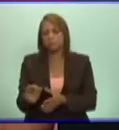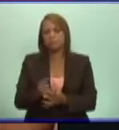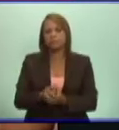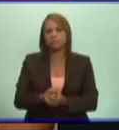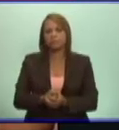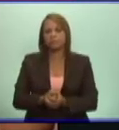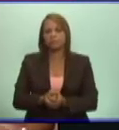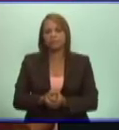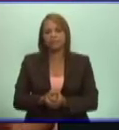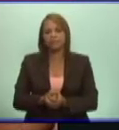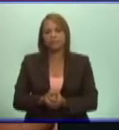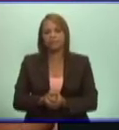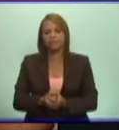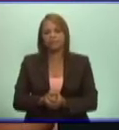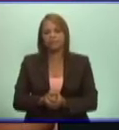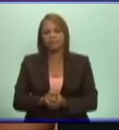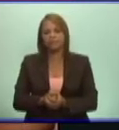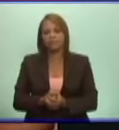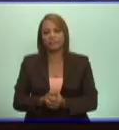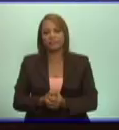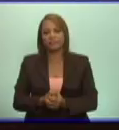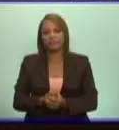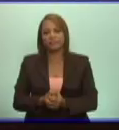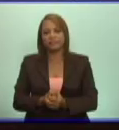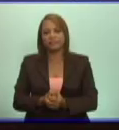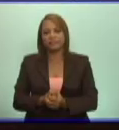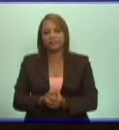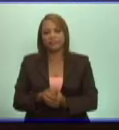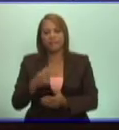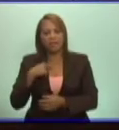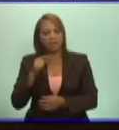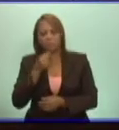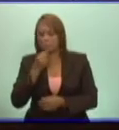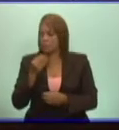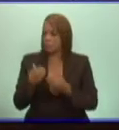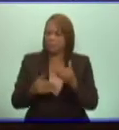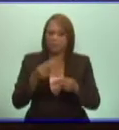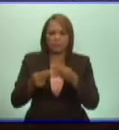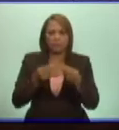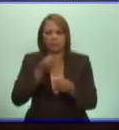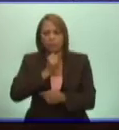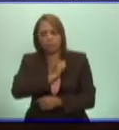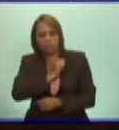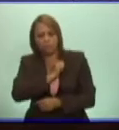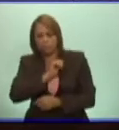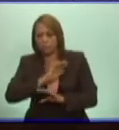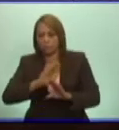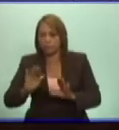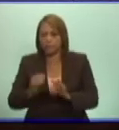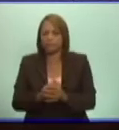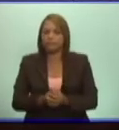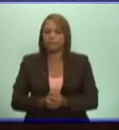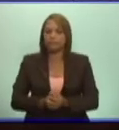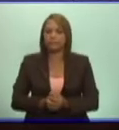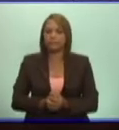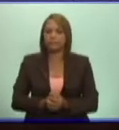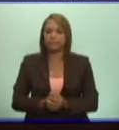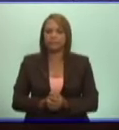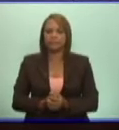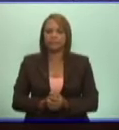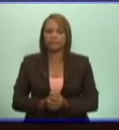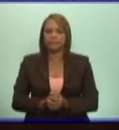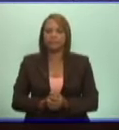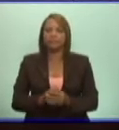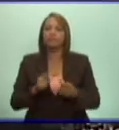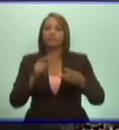en práctica. O sea, aquí no hay nada estricto, sino es flexible en el caso de los anexos de poderlo hacer. Son